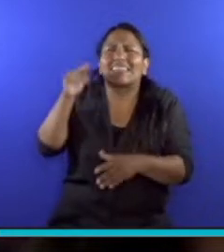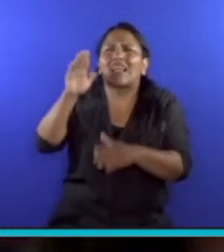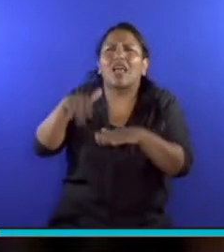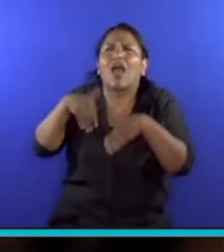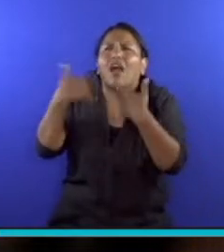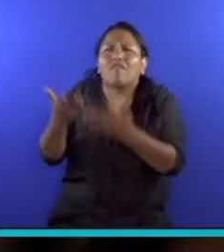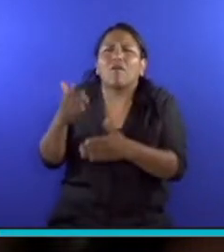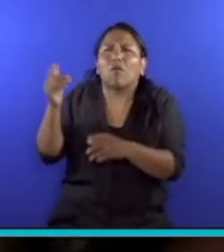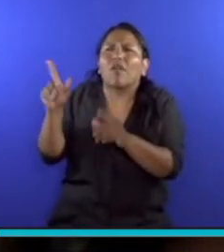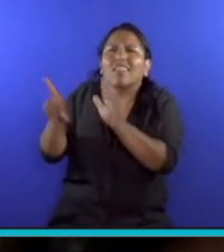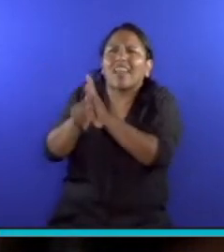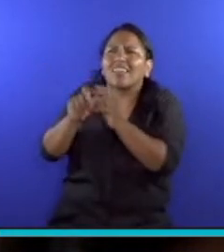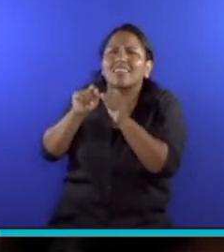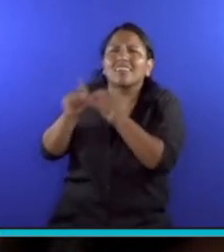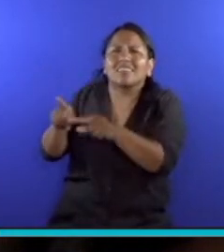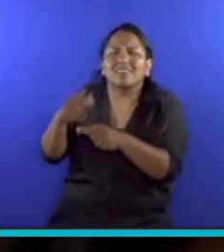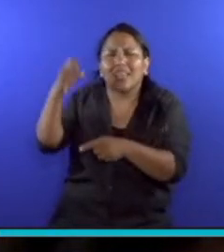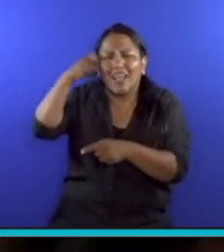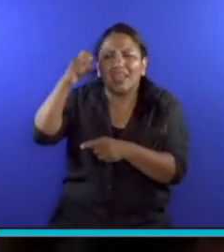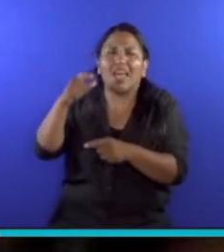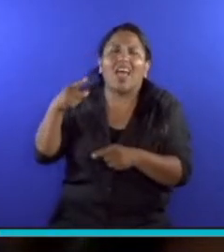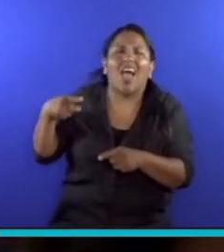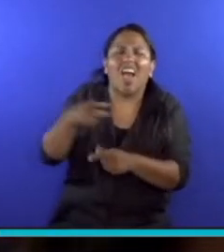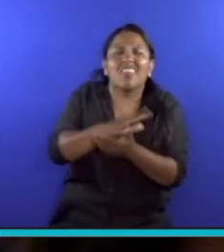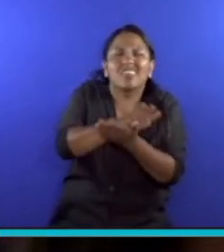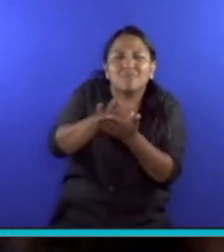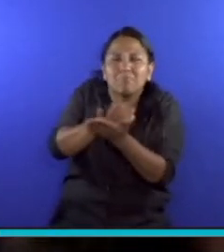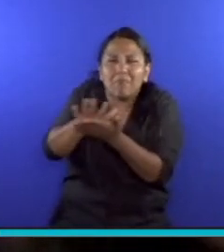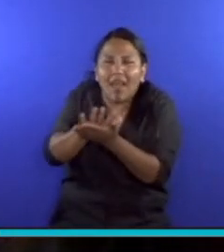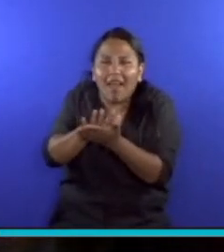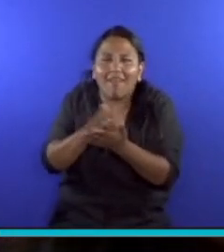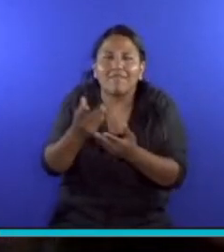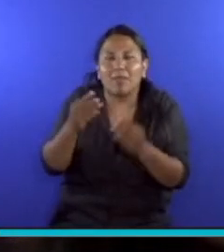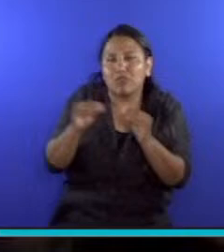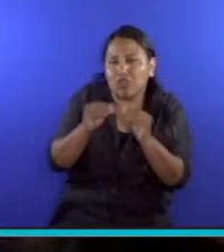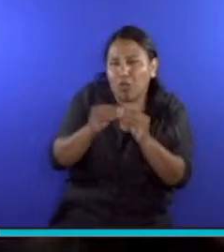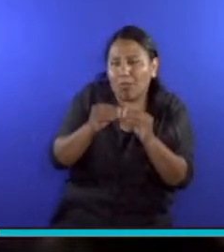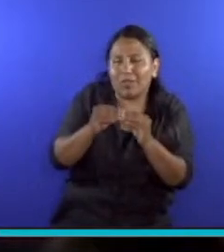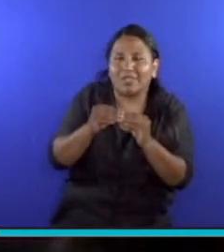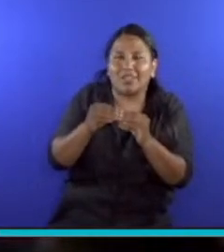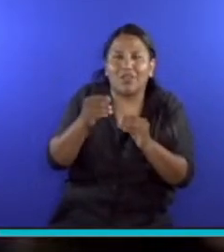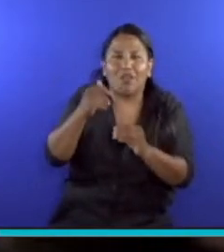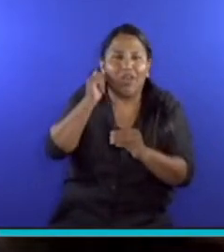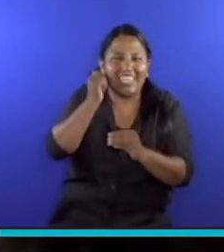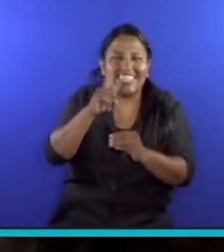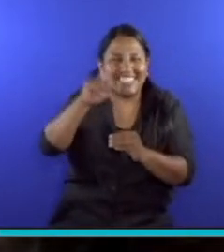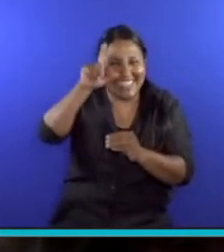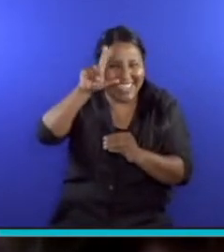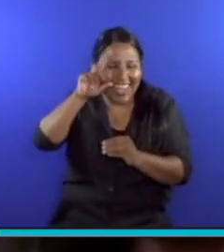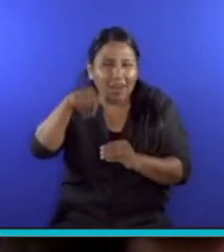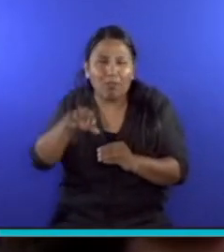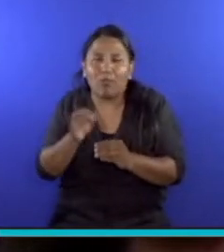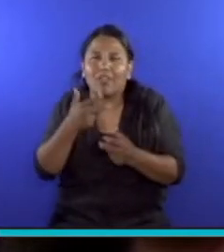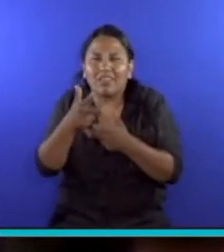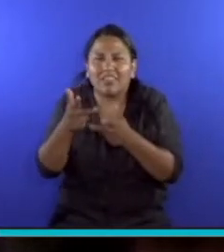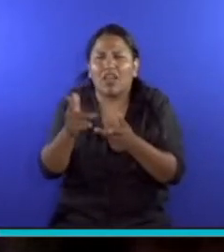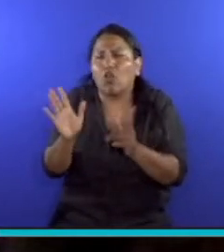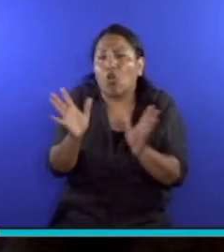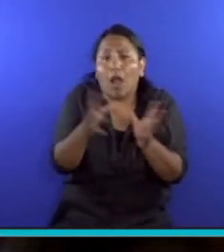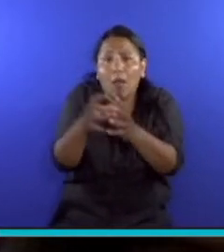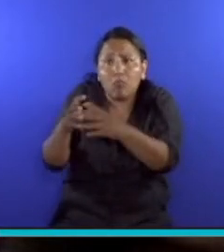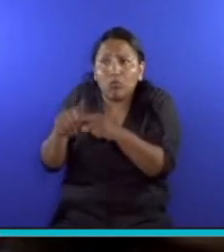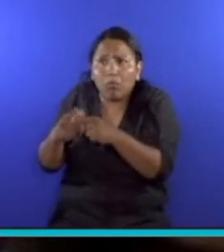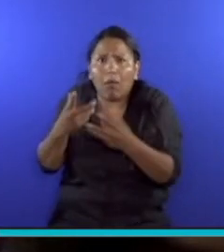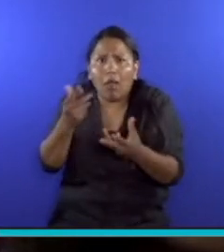Congreso? La ley antimafias, lo mencionaba mi compañero Guillermo, contó con el apoyo de todos los bloques. Esa